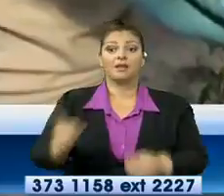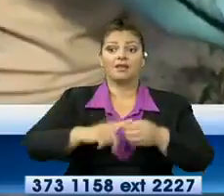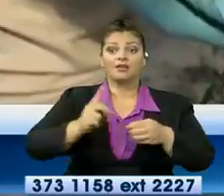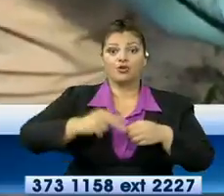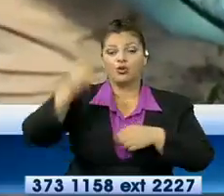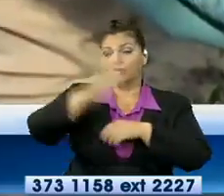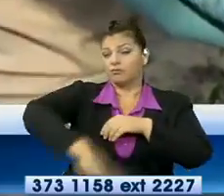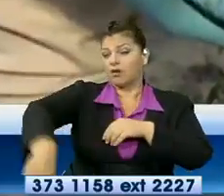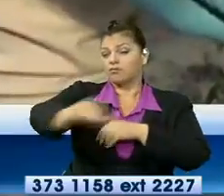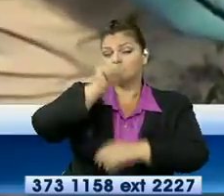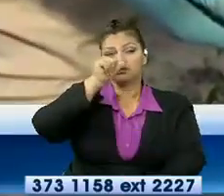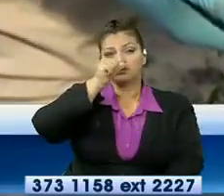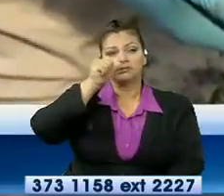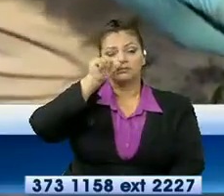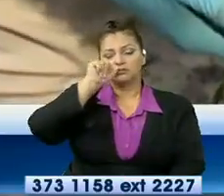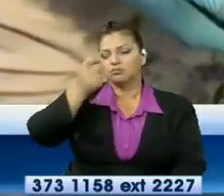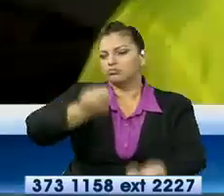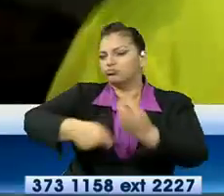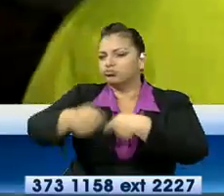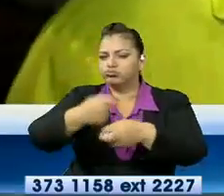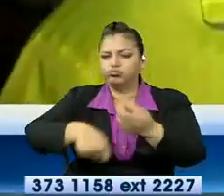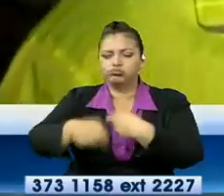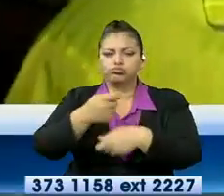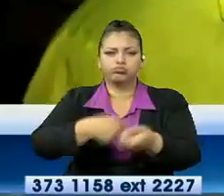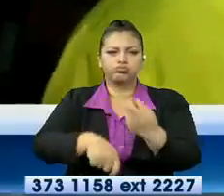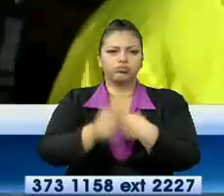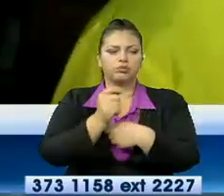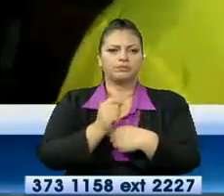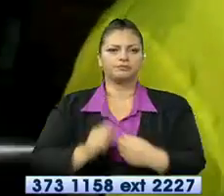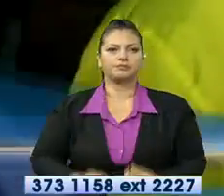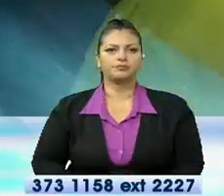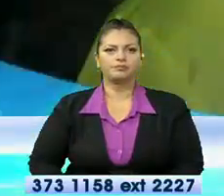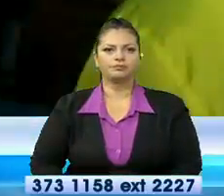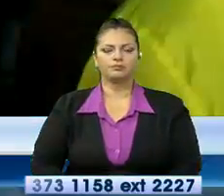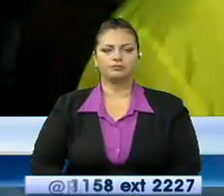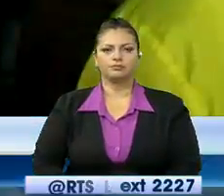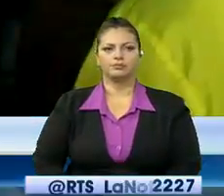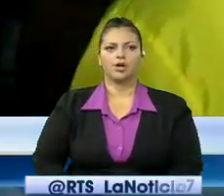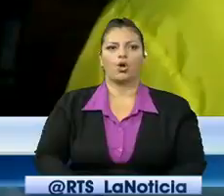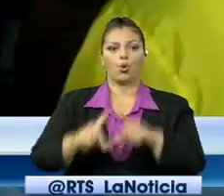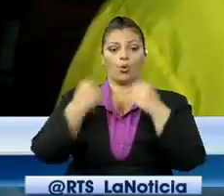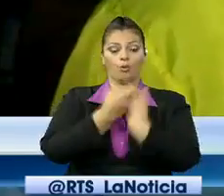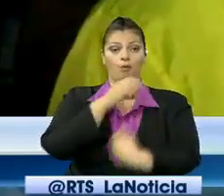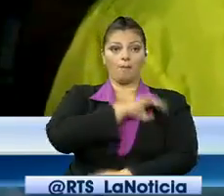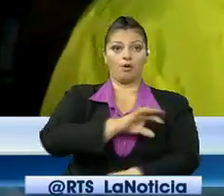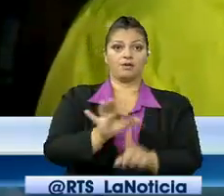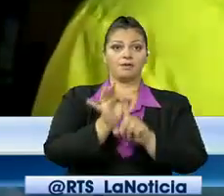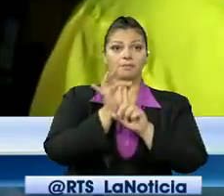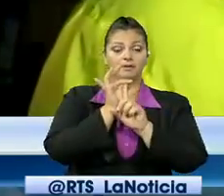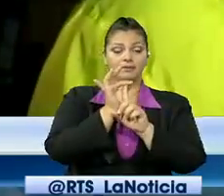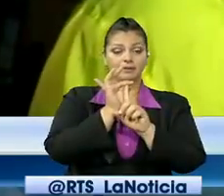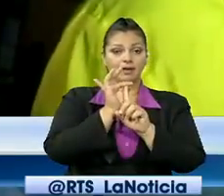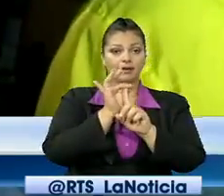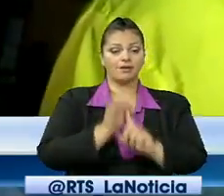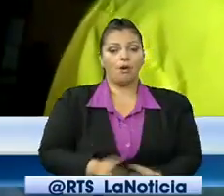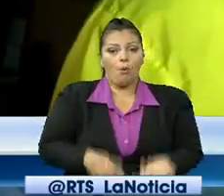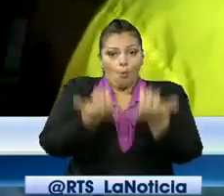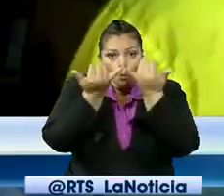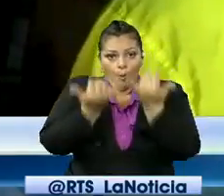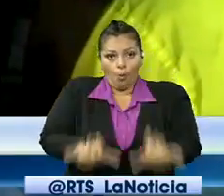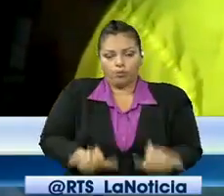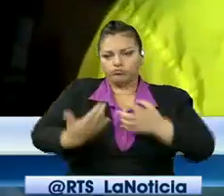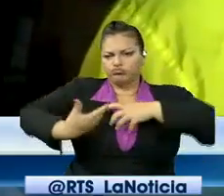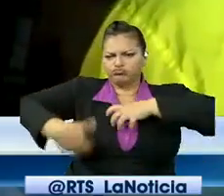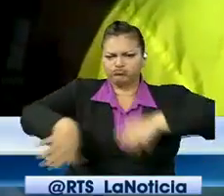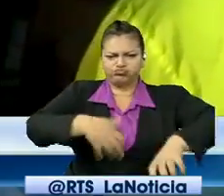con droga elaborada en invernaderos. La unidad contra el tráfico para consumo interno realizó el día de hoy un